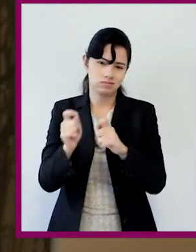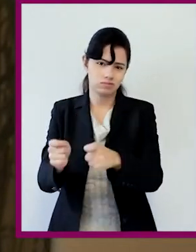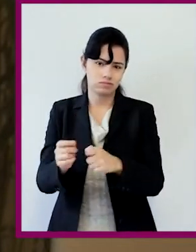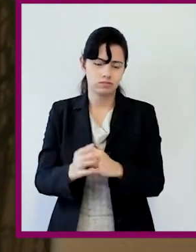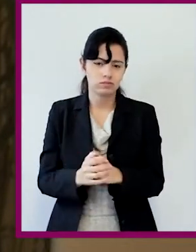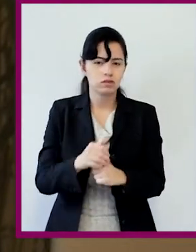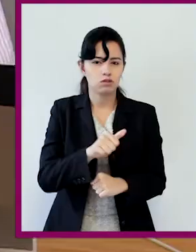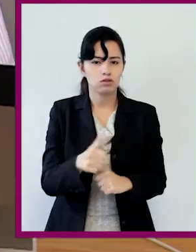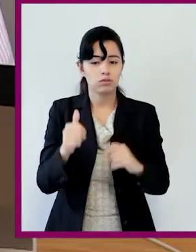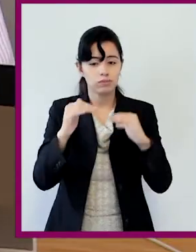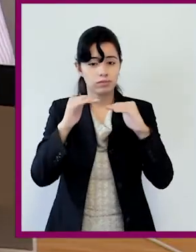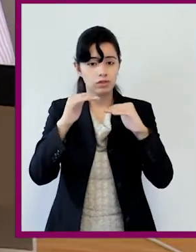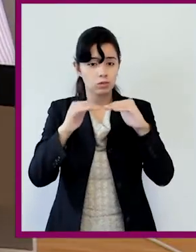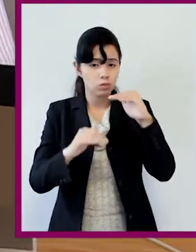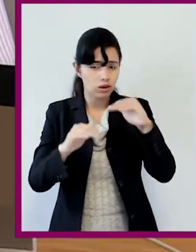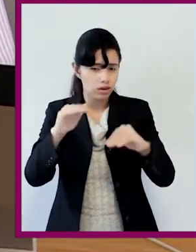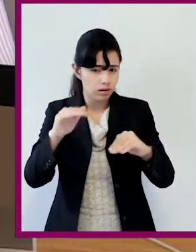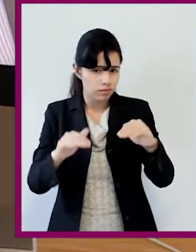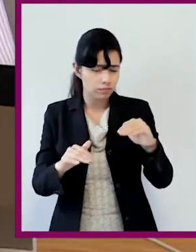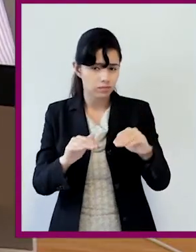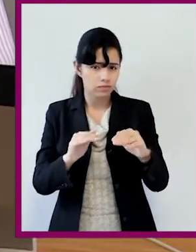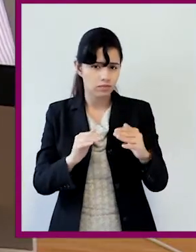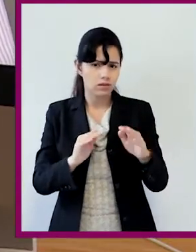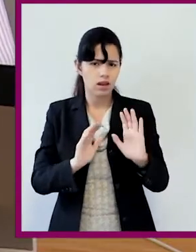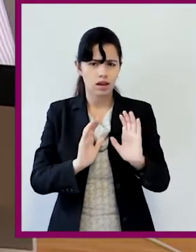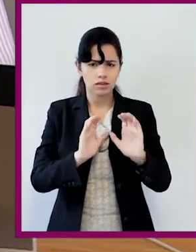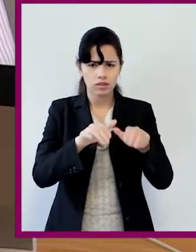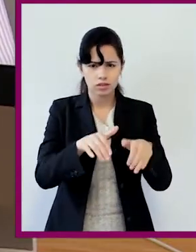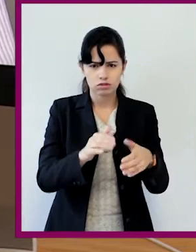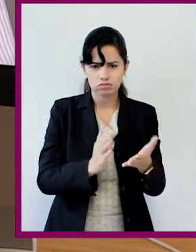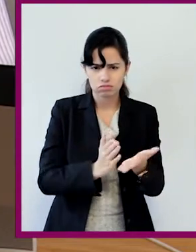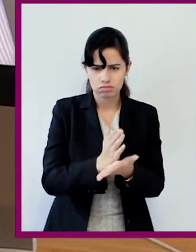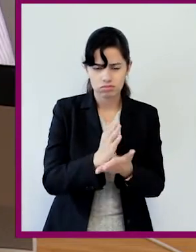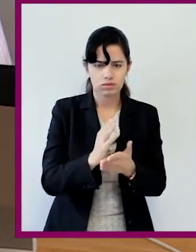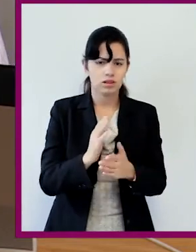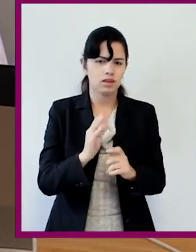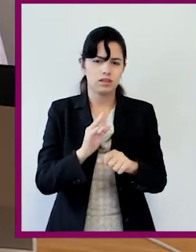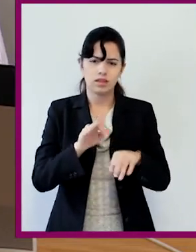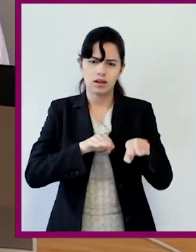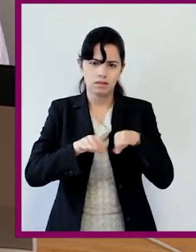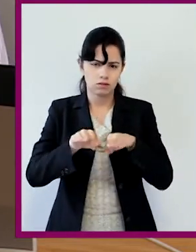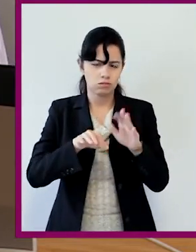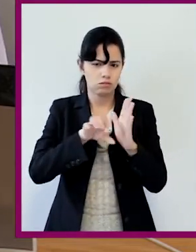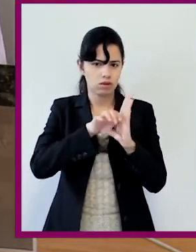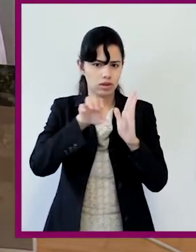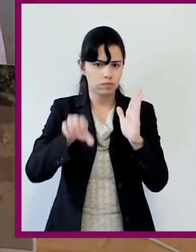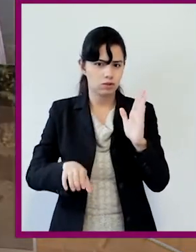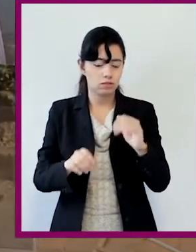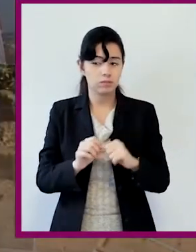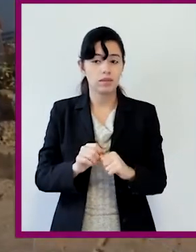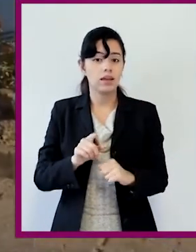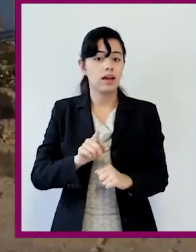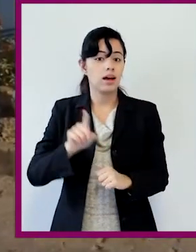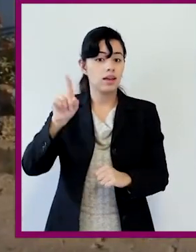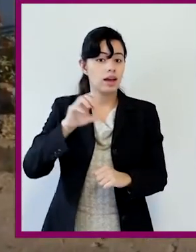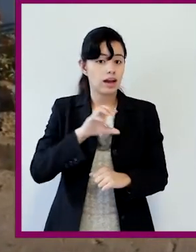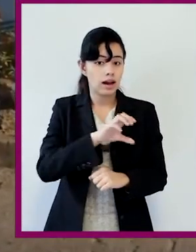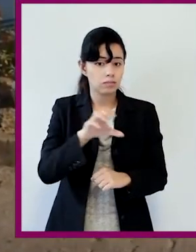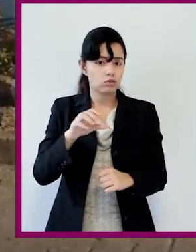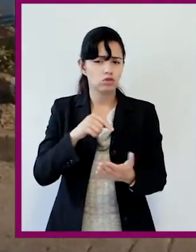La desigualdad de acceso a cargos, por ejemplo, en los ejidos, ellas no